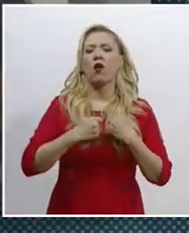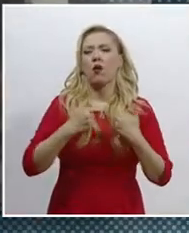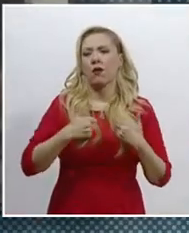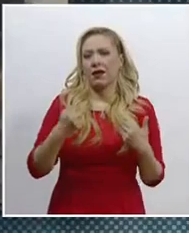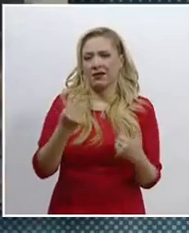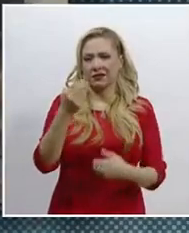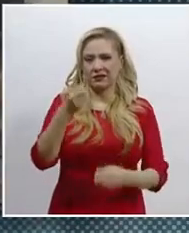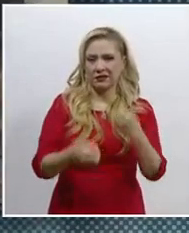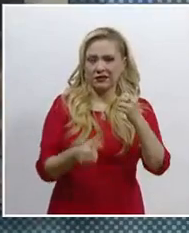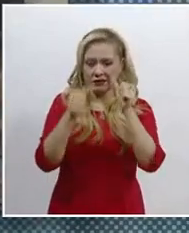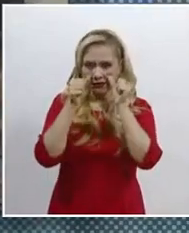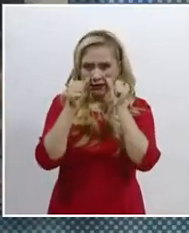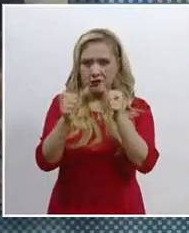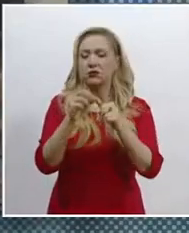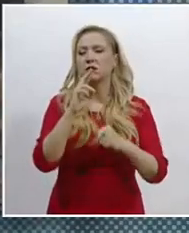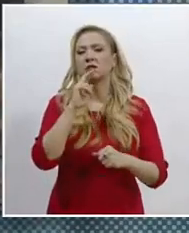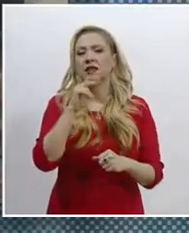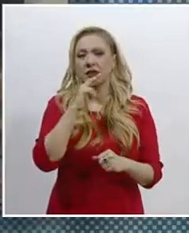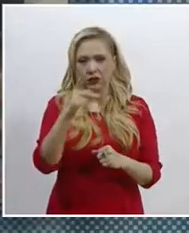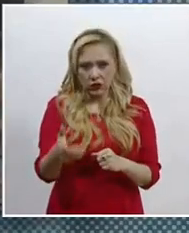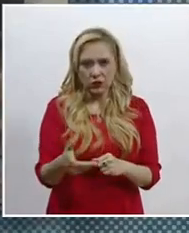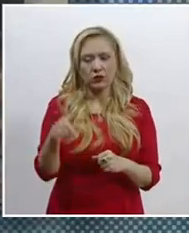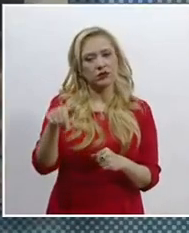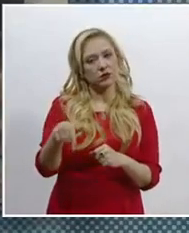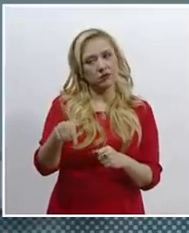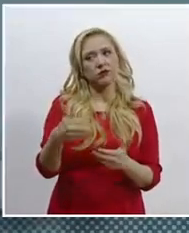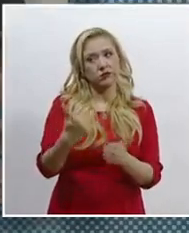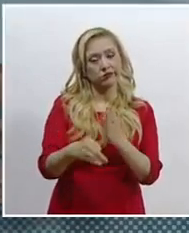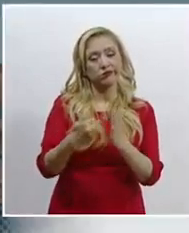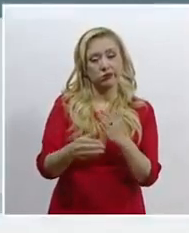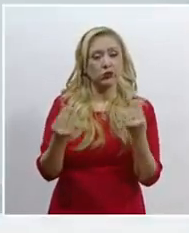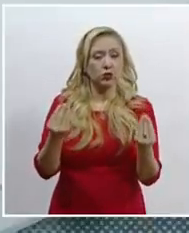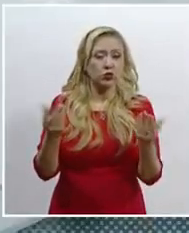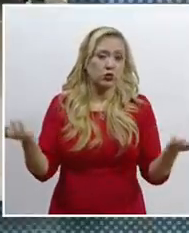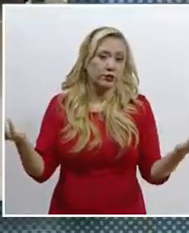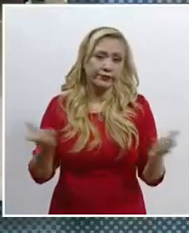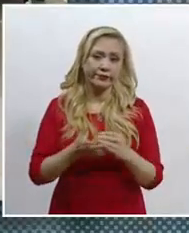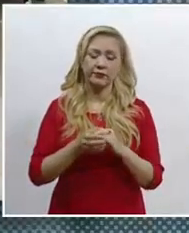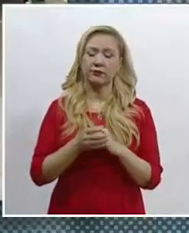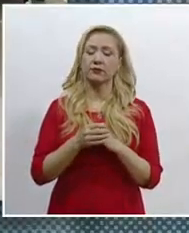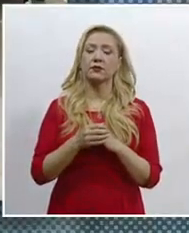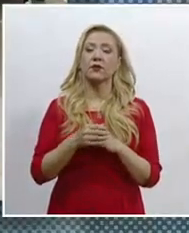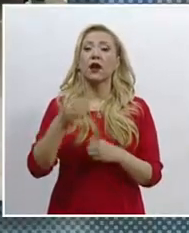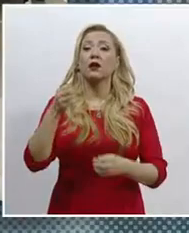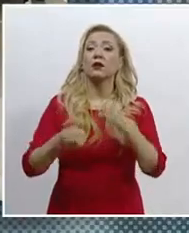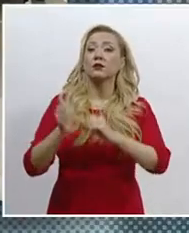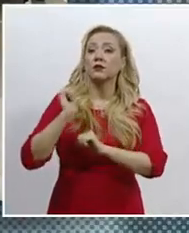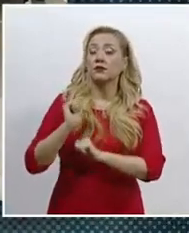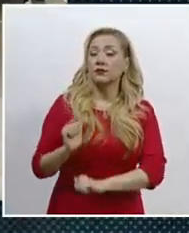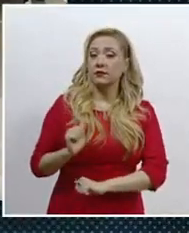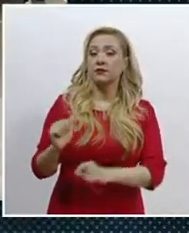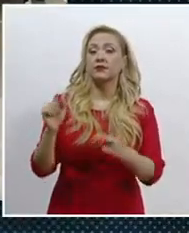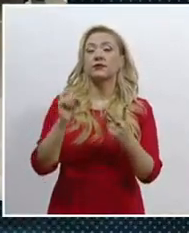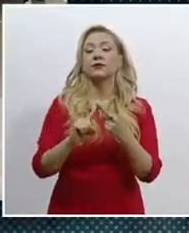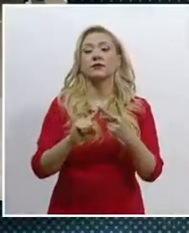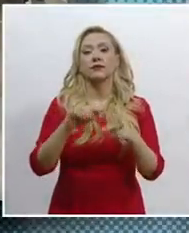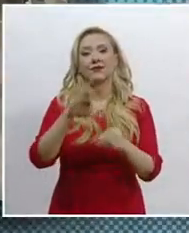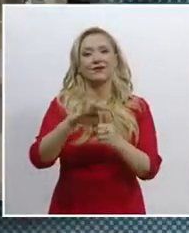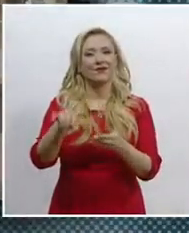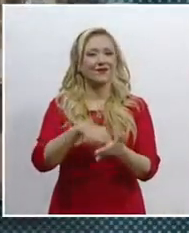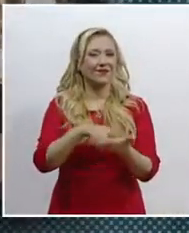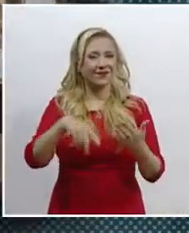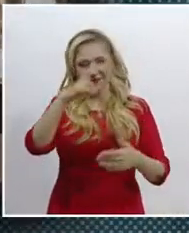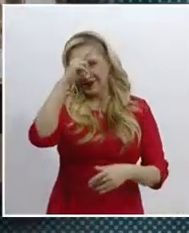adolescentes para mejorar la impartición de justicia en esta materia. El Poder Judicial y el Instituto Electoral de